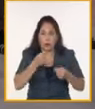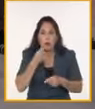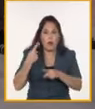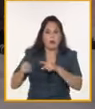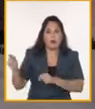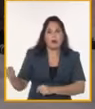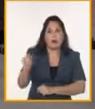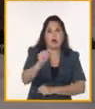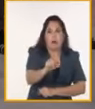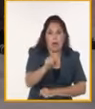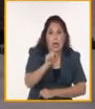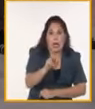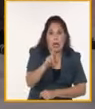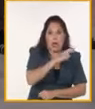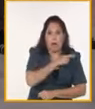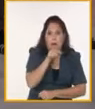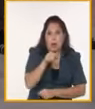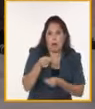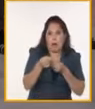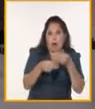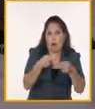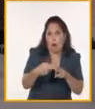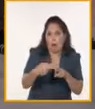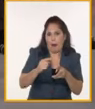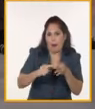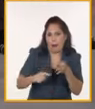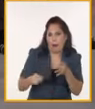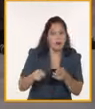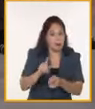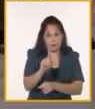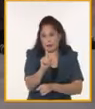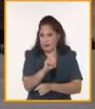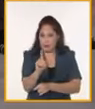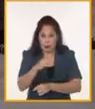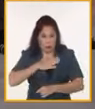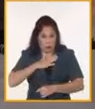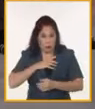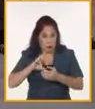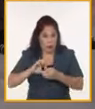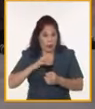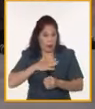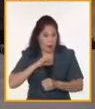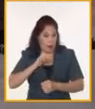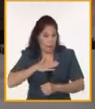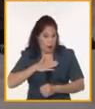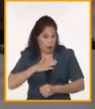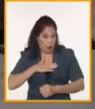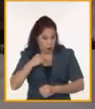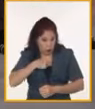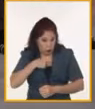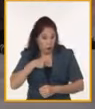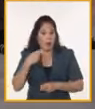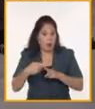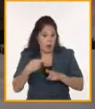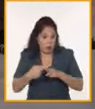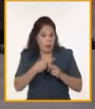no no no se no se sorprenda también de de la de lo de los temas hay una flexibilidad